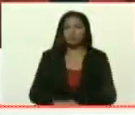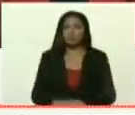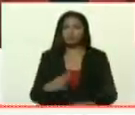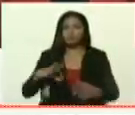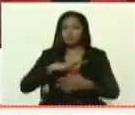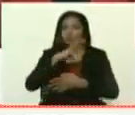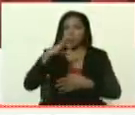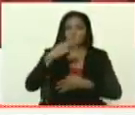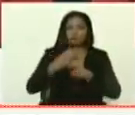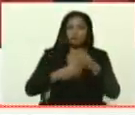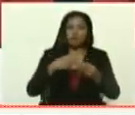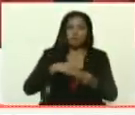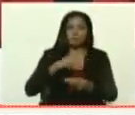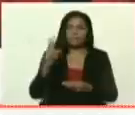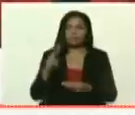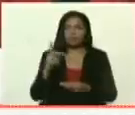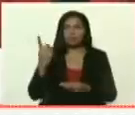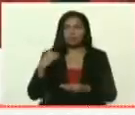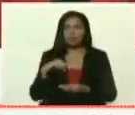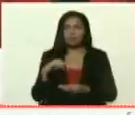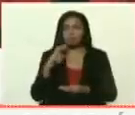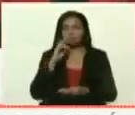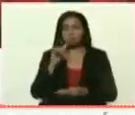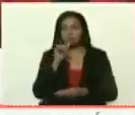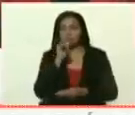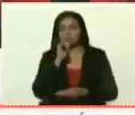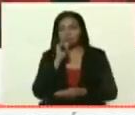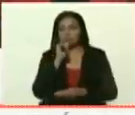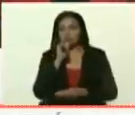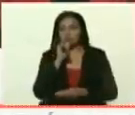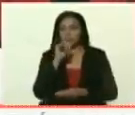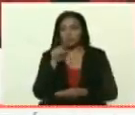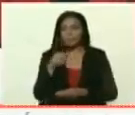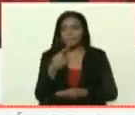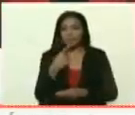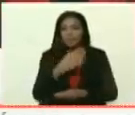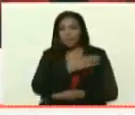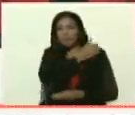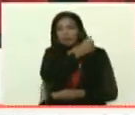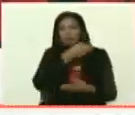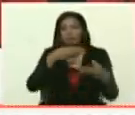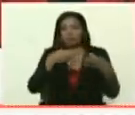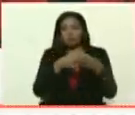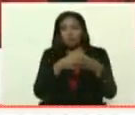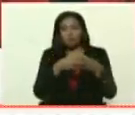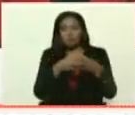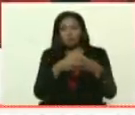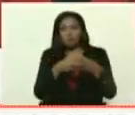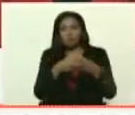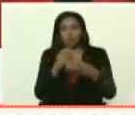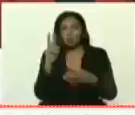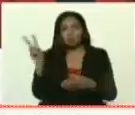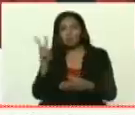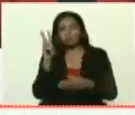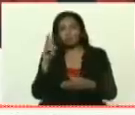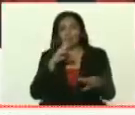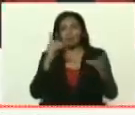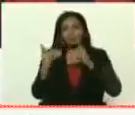espiritual. Tengo reportes del jefe de la delegación venezolana en los diálogos de